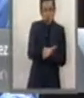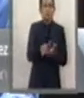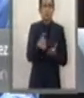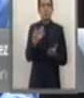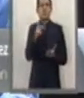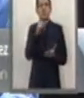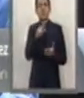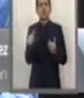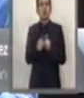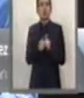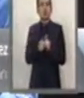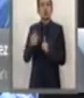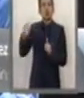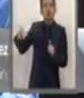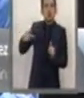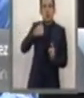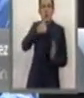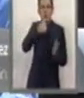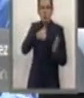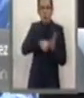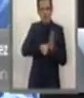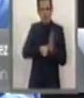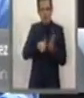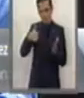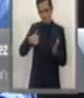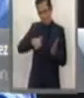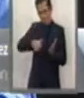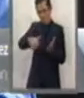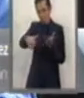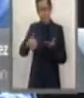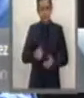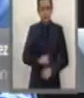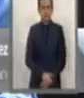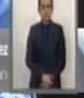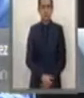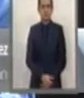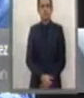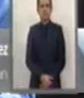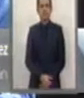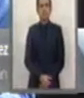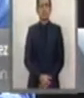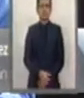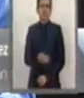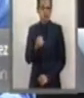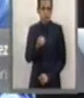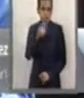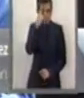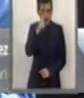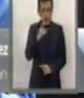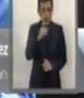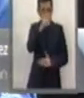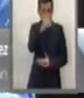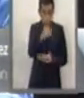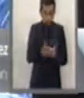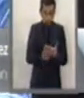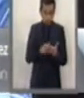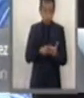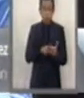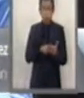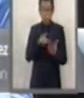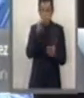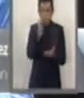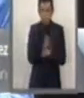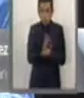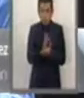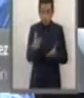digital del interesado que no firmó. Con ello se busca que los contratos no solo se firmen, sino que además